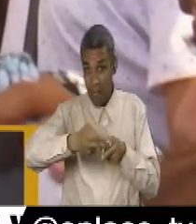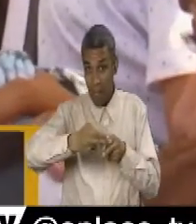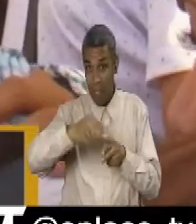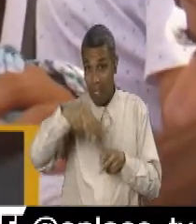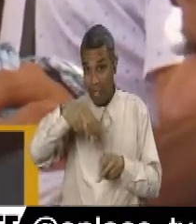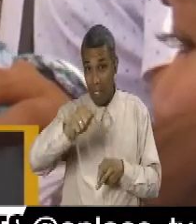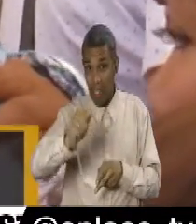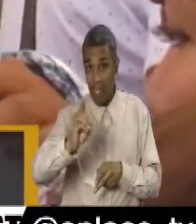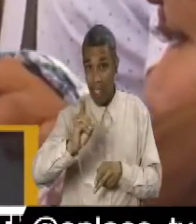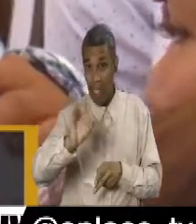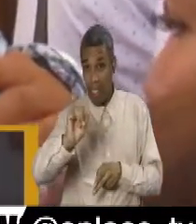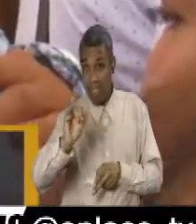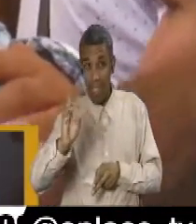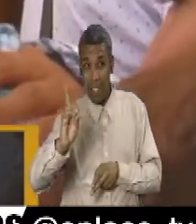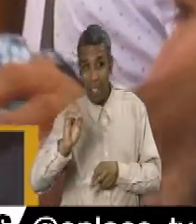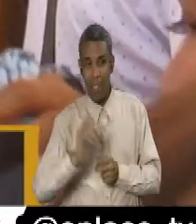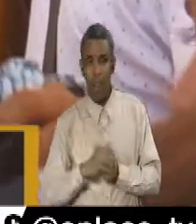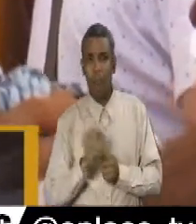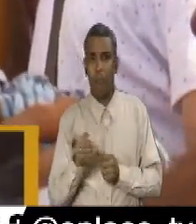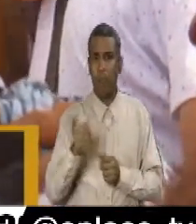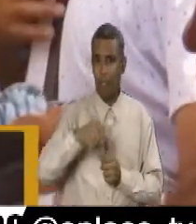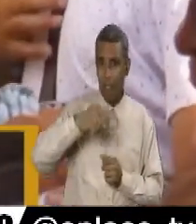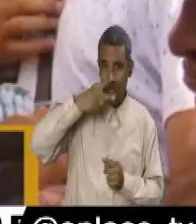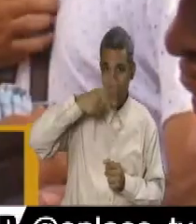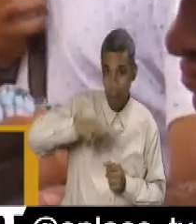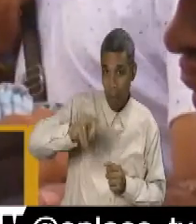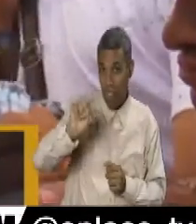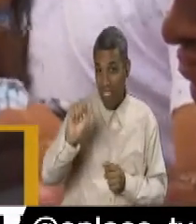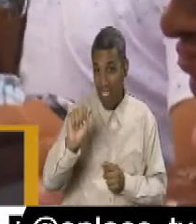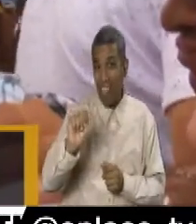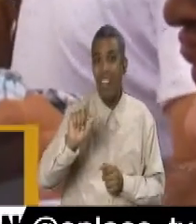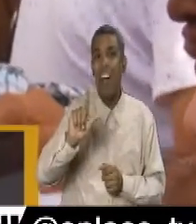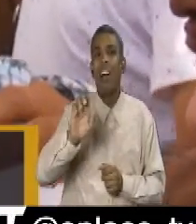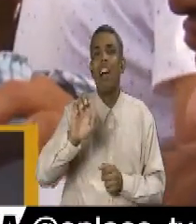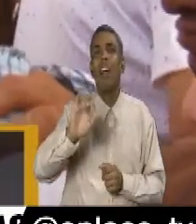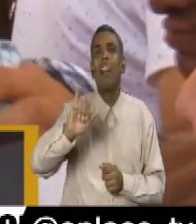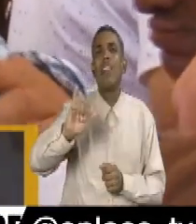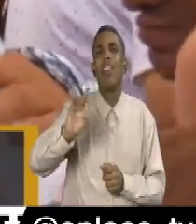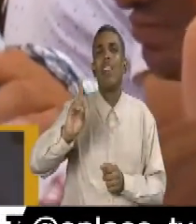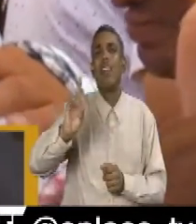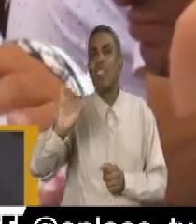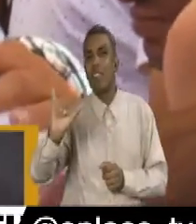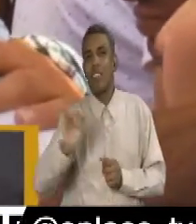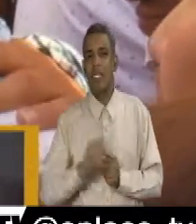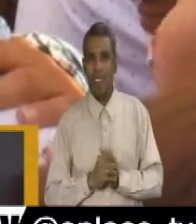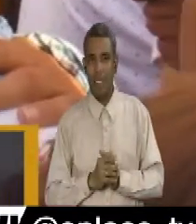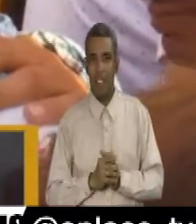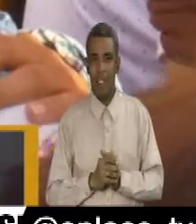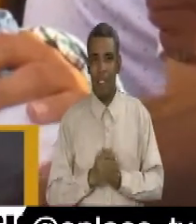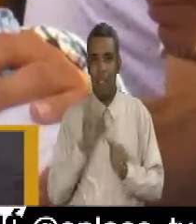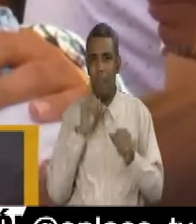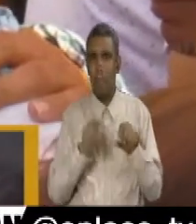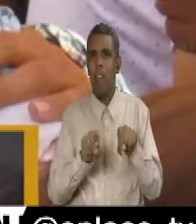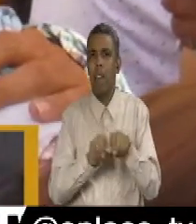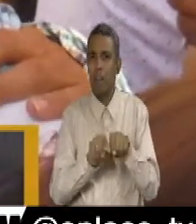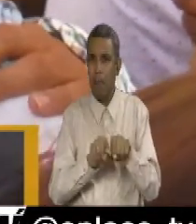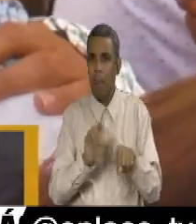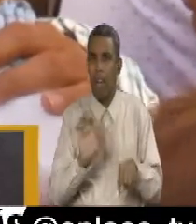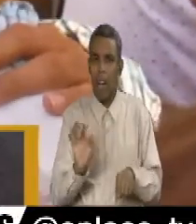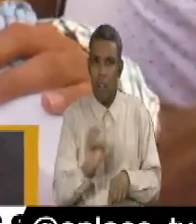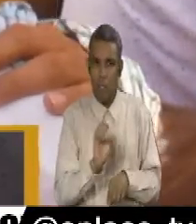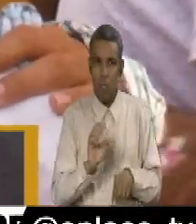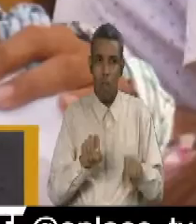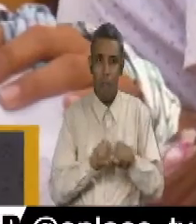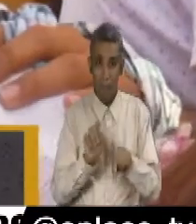hija Lady Tatiana, a mi hijo David, que vive en Bogotá, a mis hermanos y hermanas, a mi papá, a las